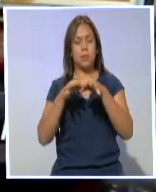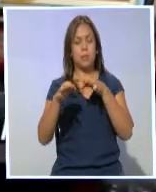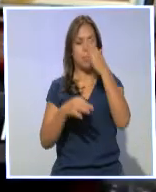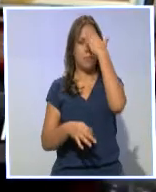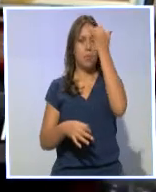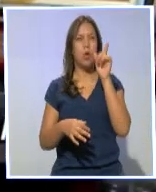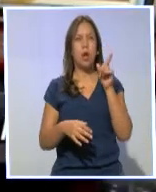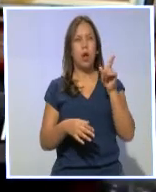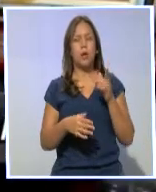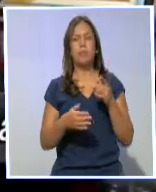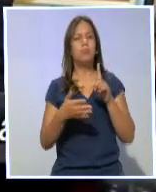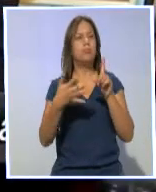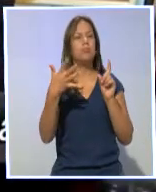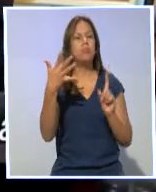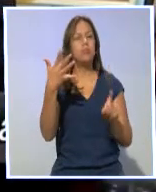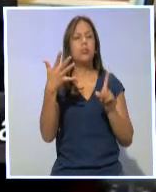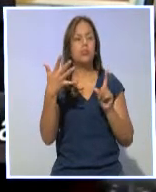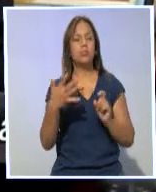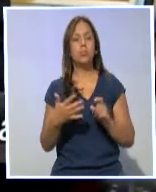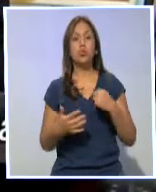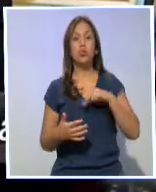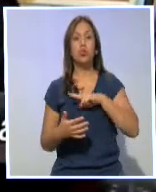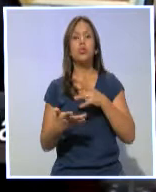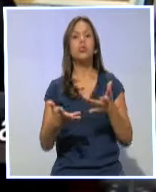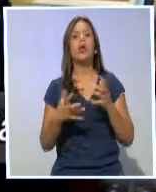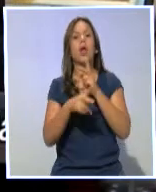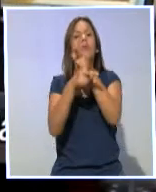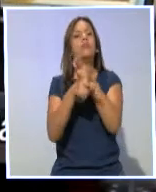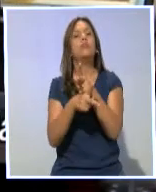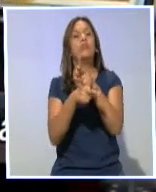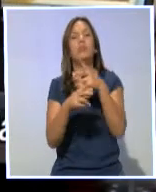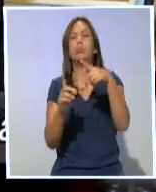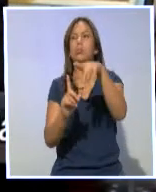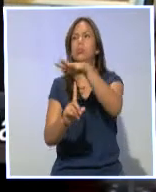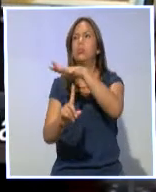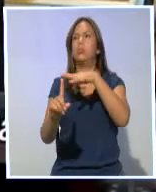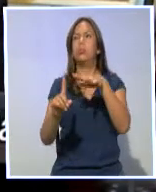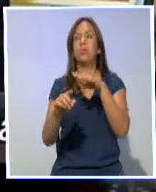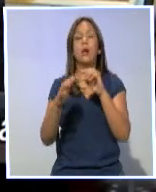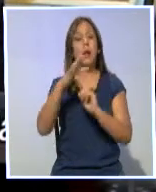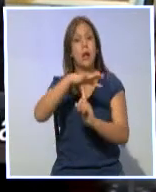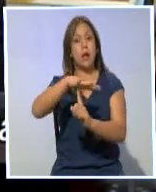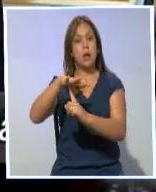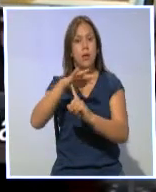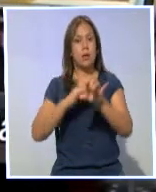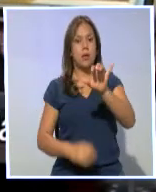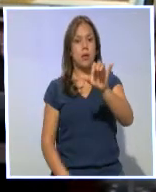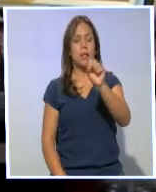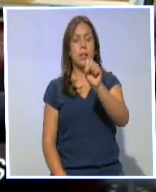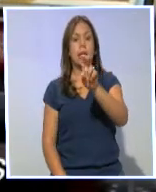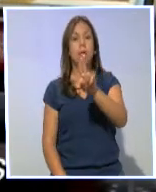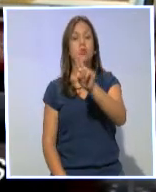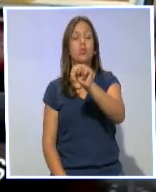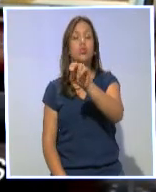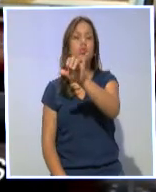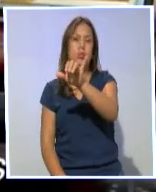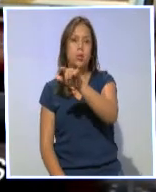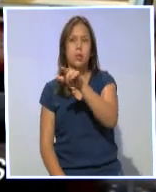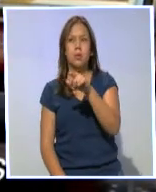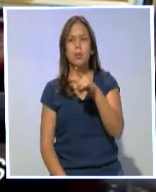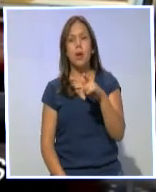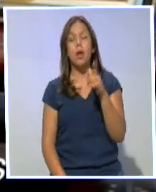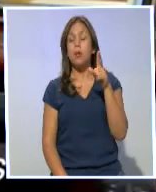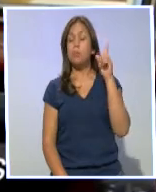porqué de este interrogante. Buscamos conservar la biodiversidad y el Parque Nacional Yasuní. Es deber del